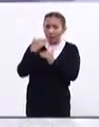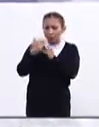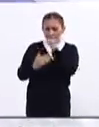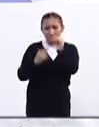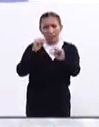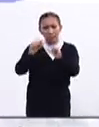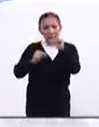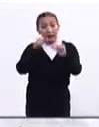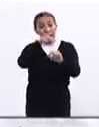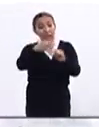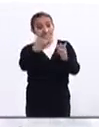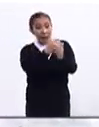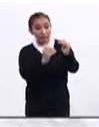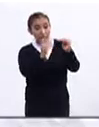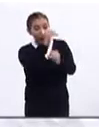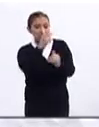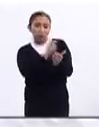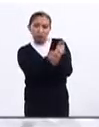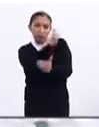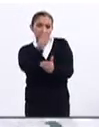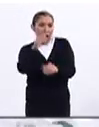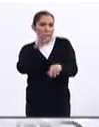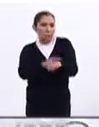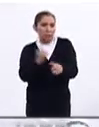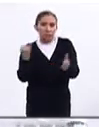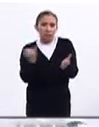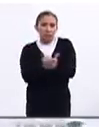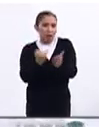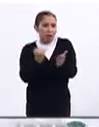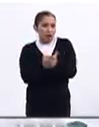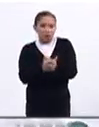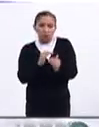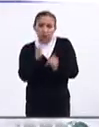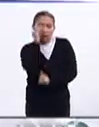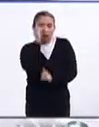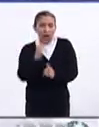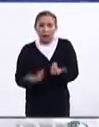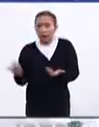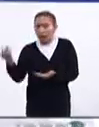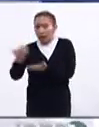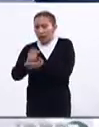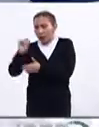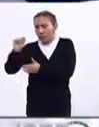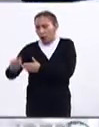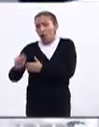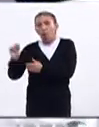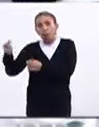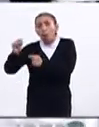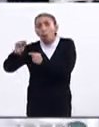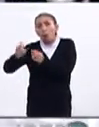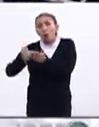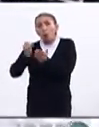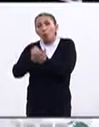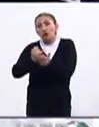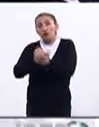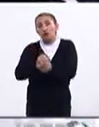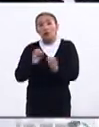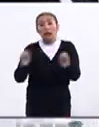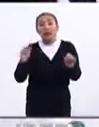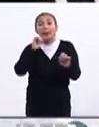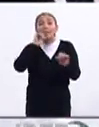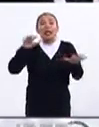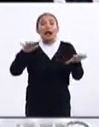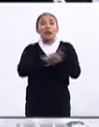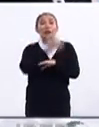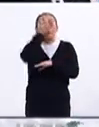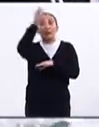decir, que quien más gane, pues proporcionalmente hablando, pague los impuestos correspondientes. Y desde luego el tema del cambio